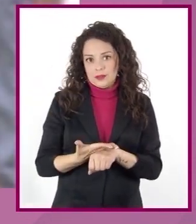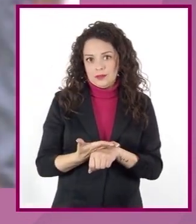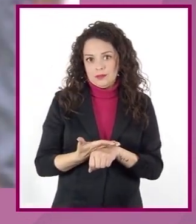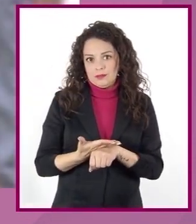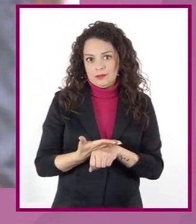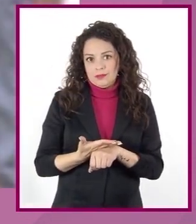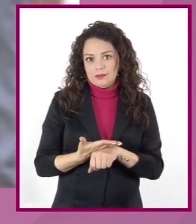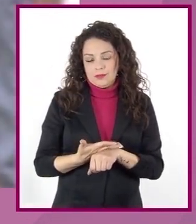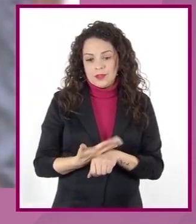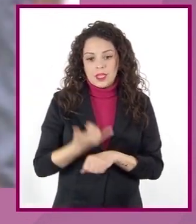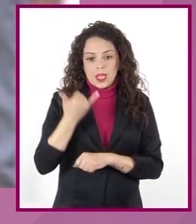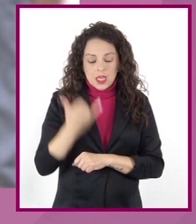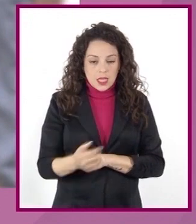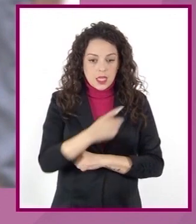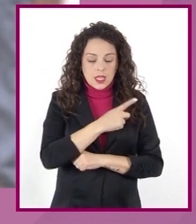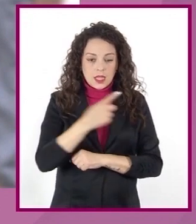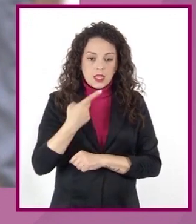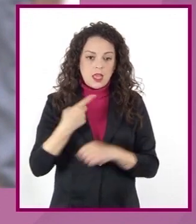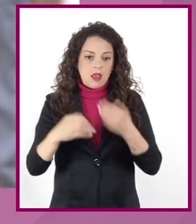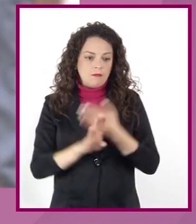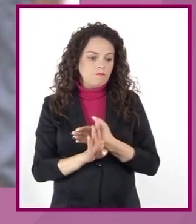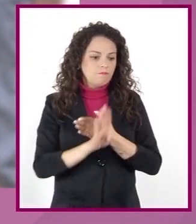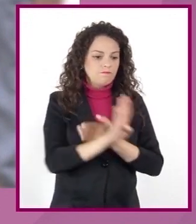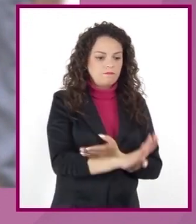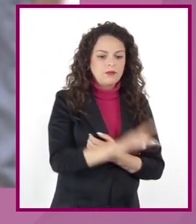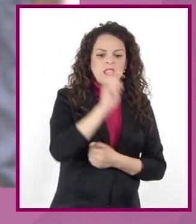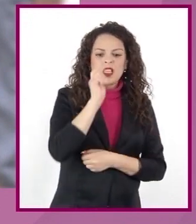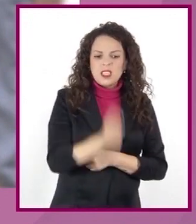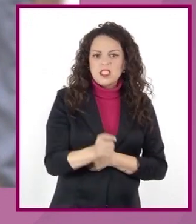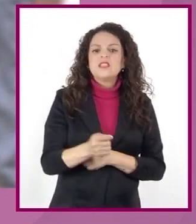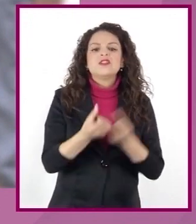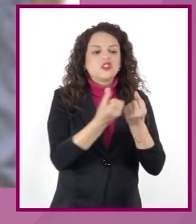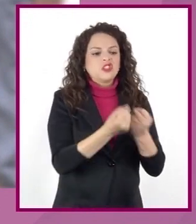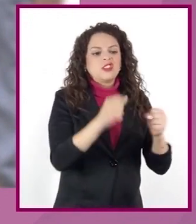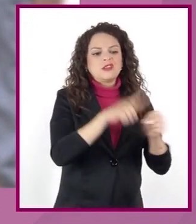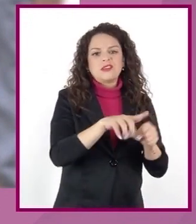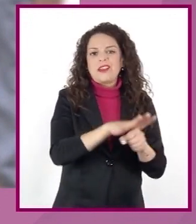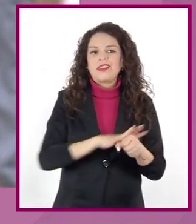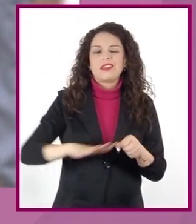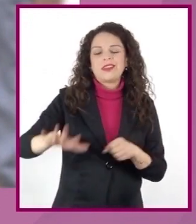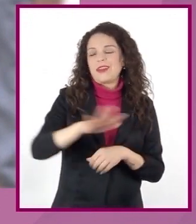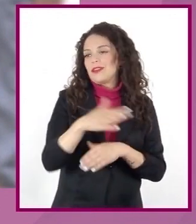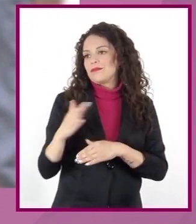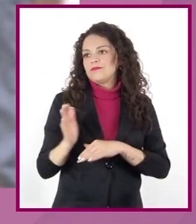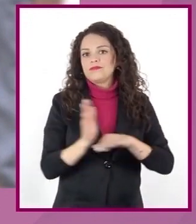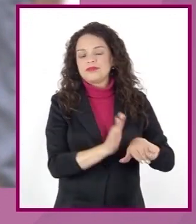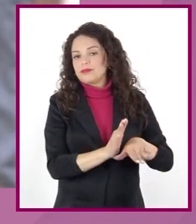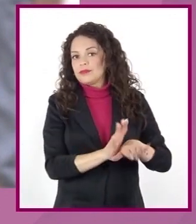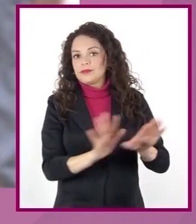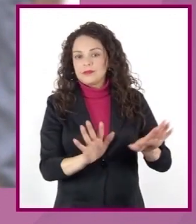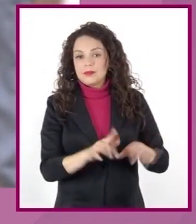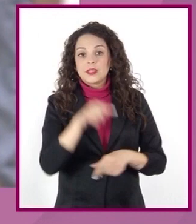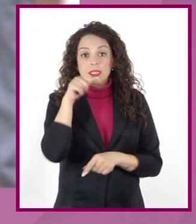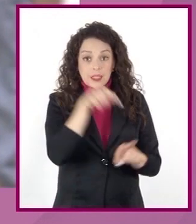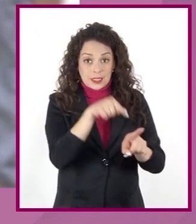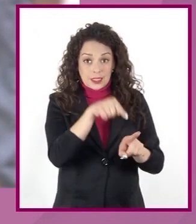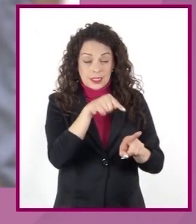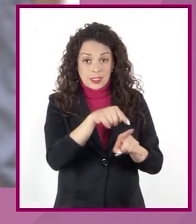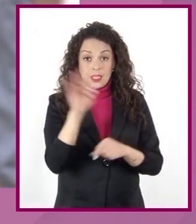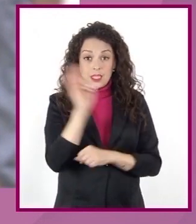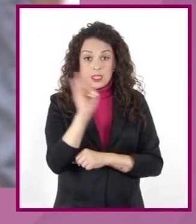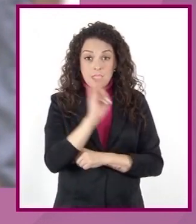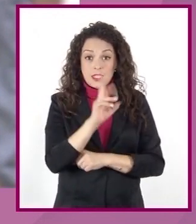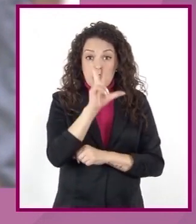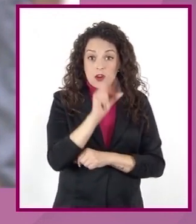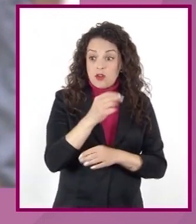Conviene evitar posturas deterministas acerca de las condiciones sociales, que supongan que éstas no influyen de